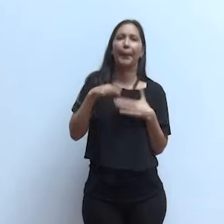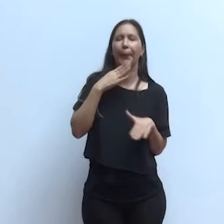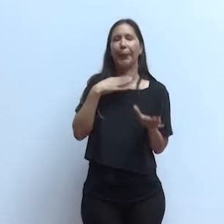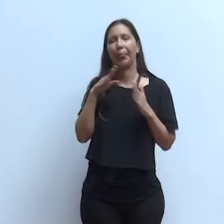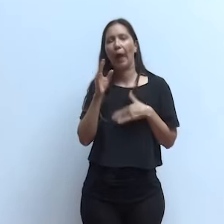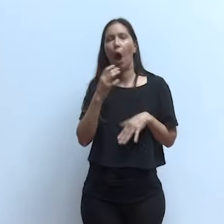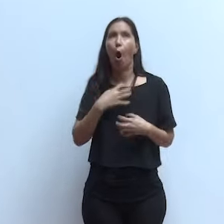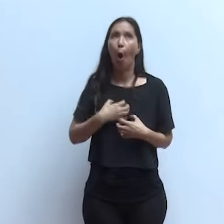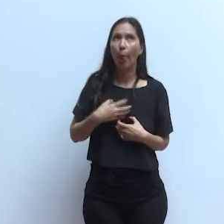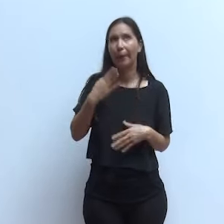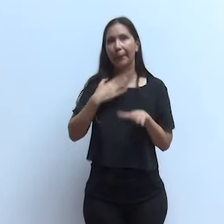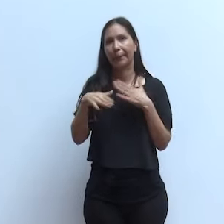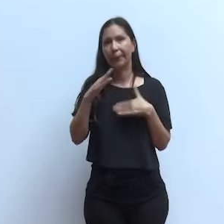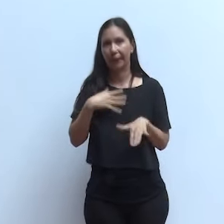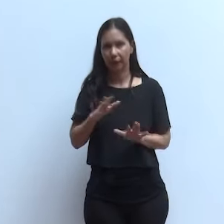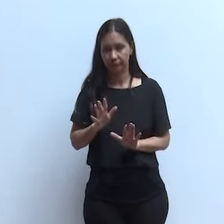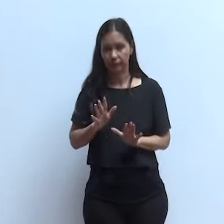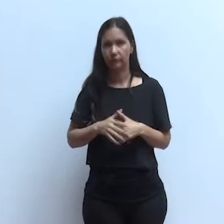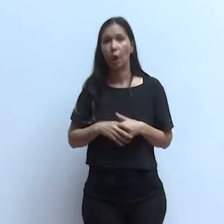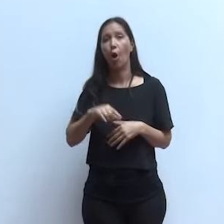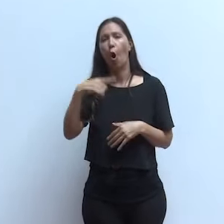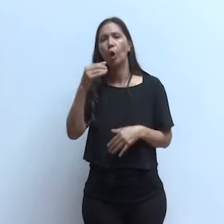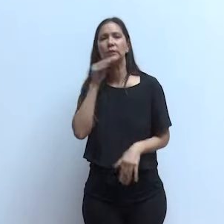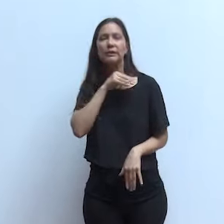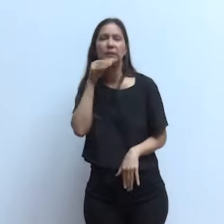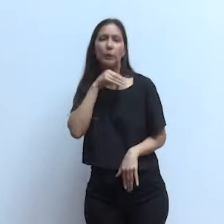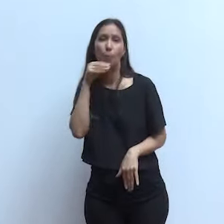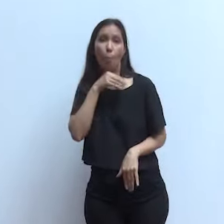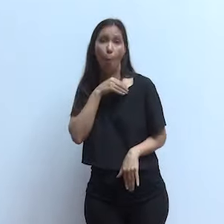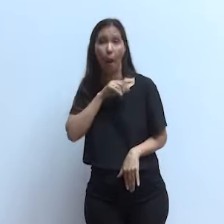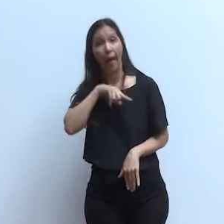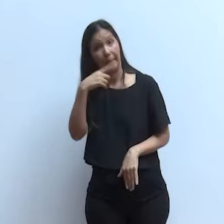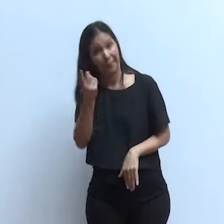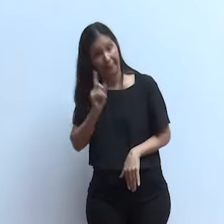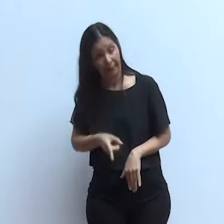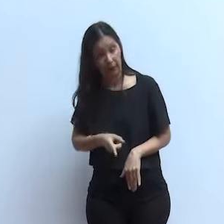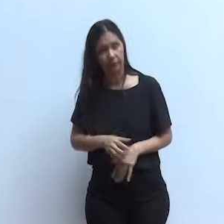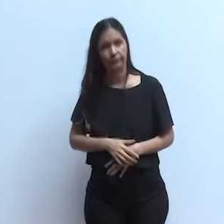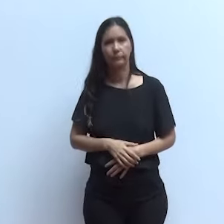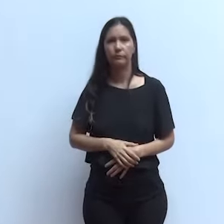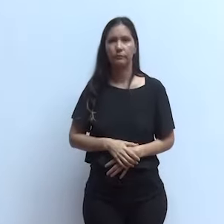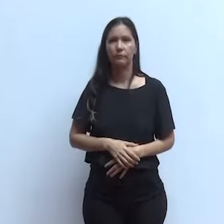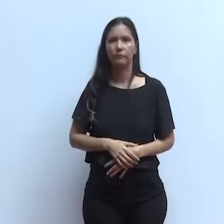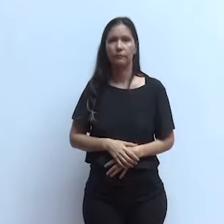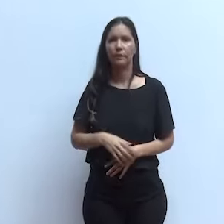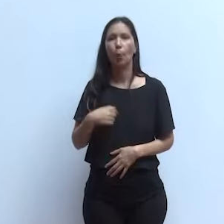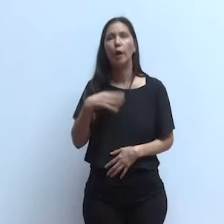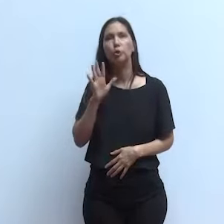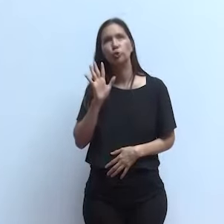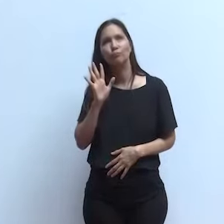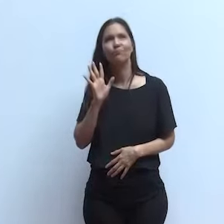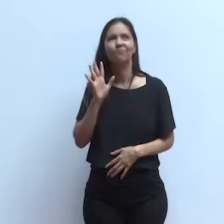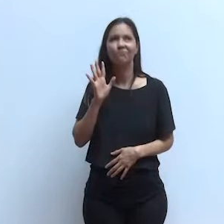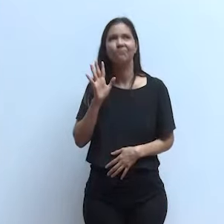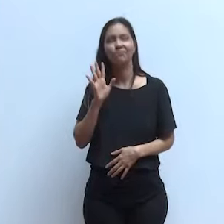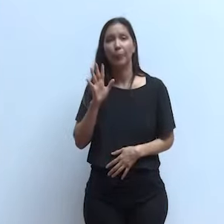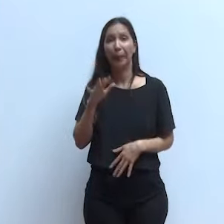eh y en otros disimularse Ahora yo no me apresurara a cargar muchas veces el